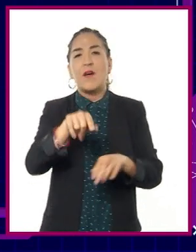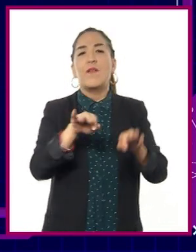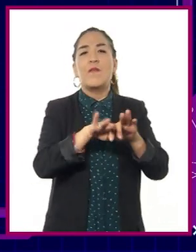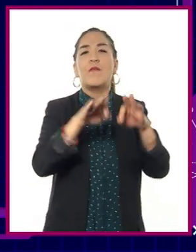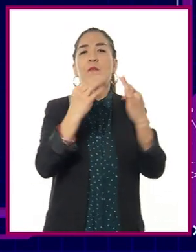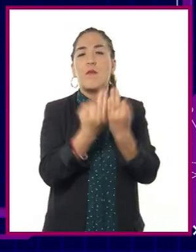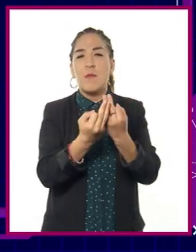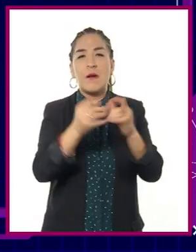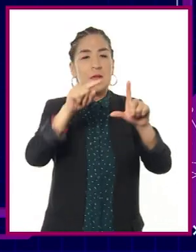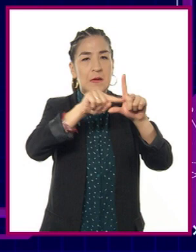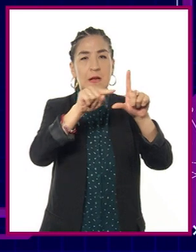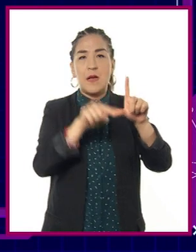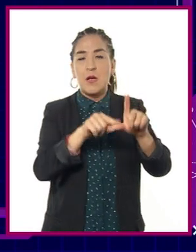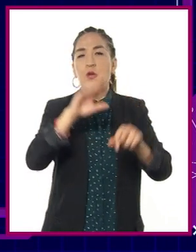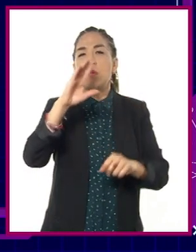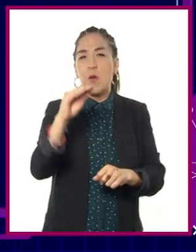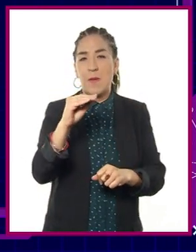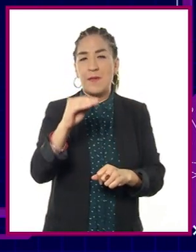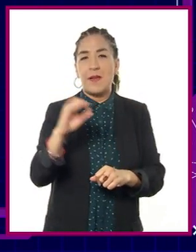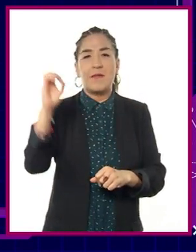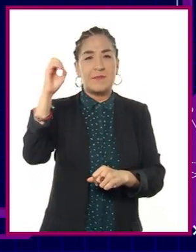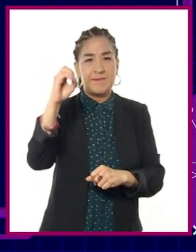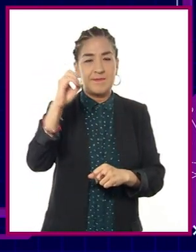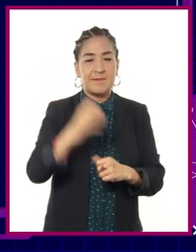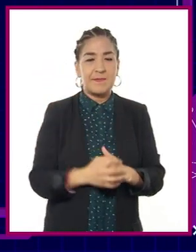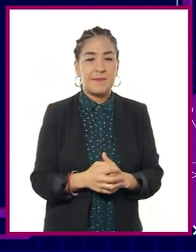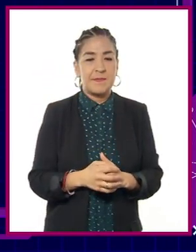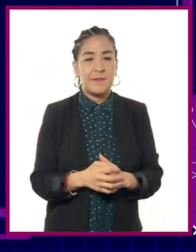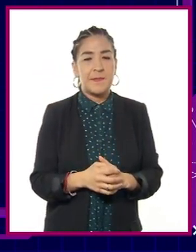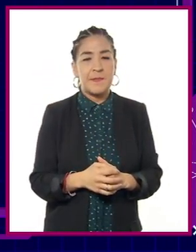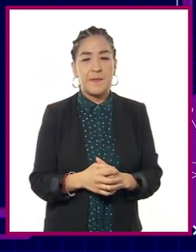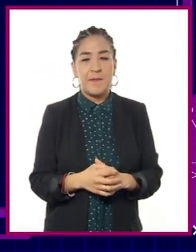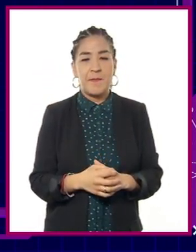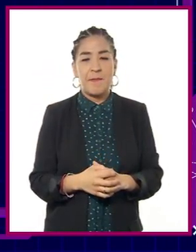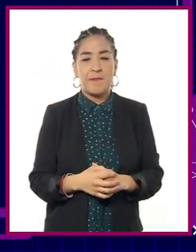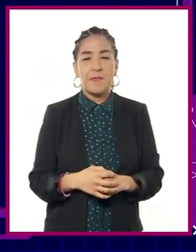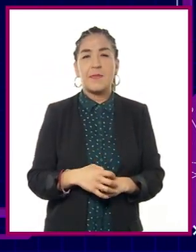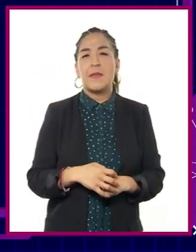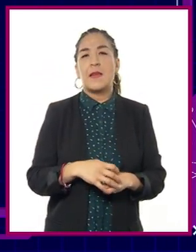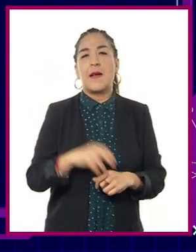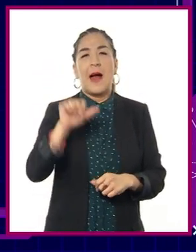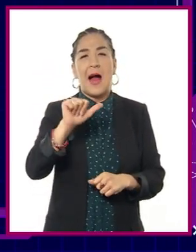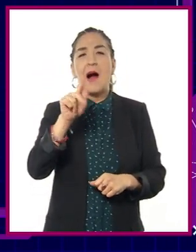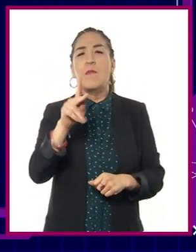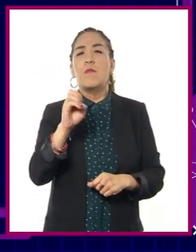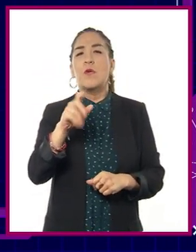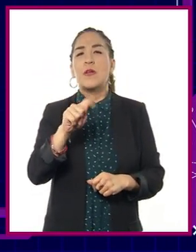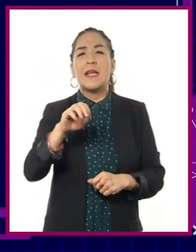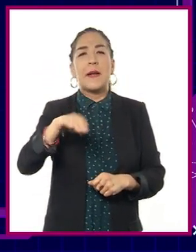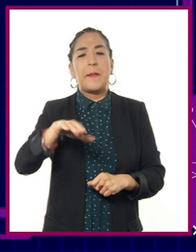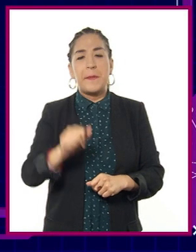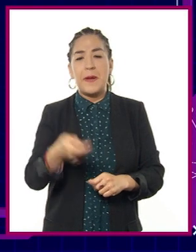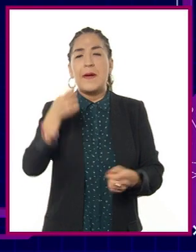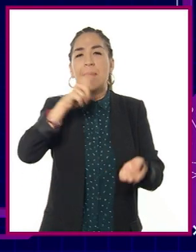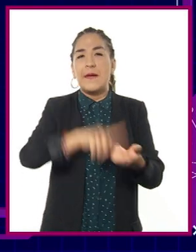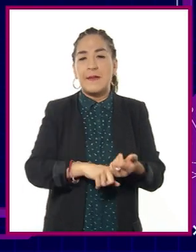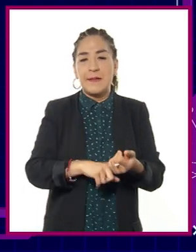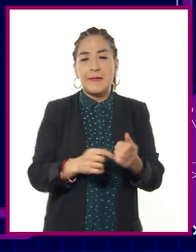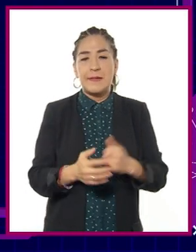forman un ángulo de 90 grados. El apotema, que es el segmento de